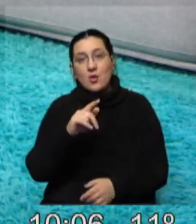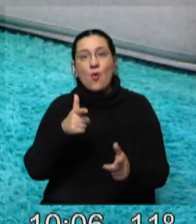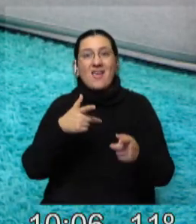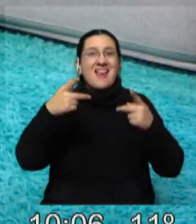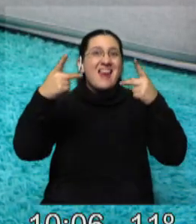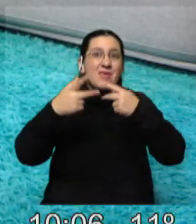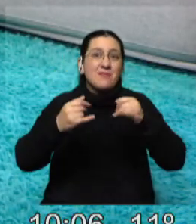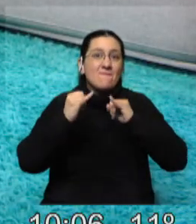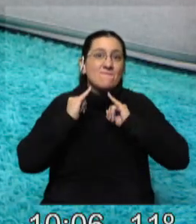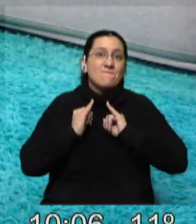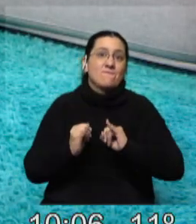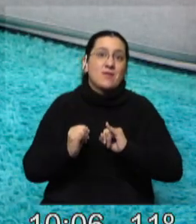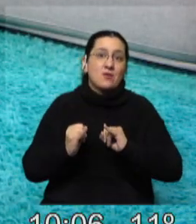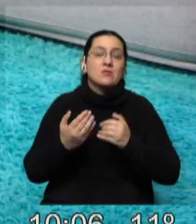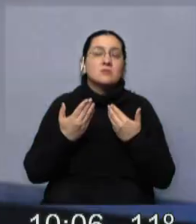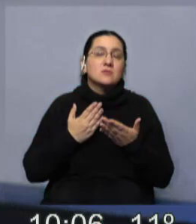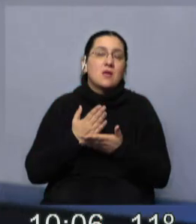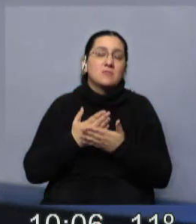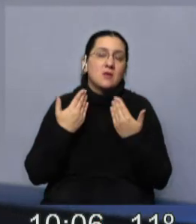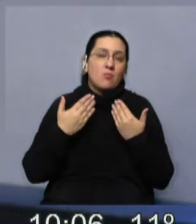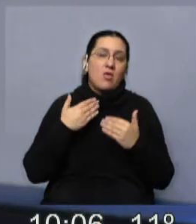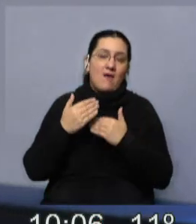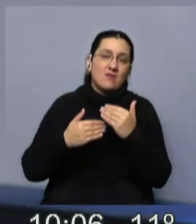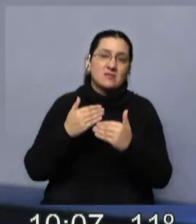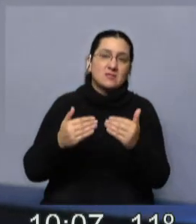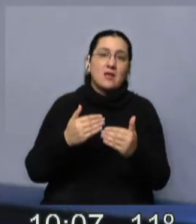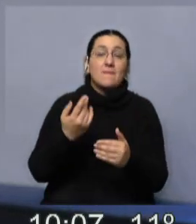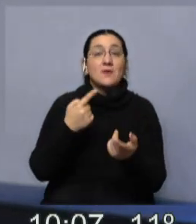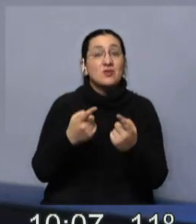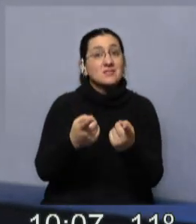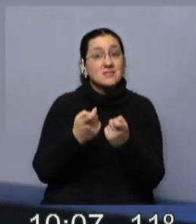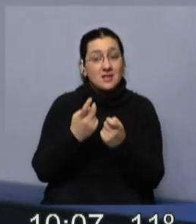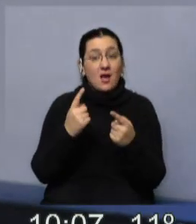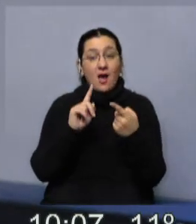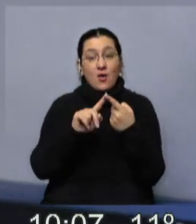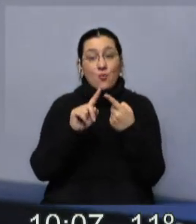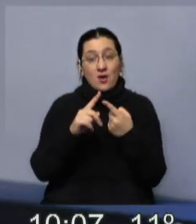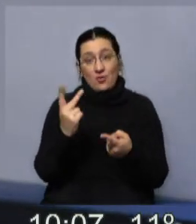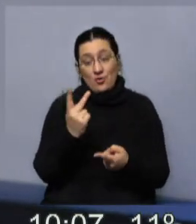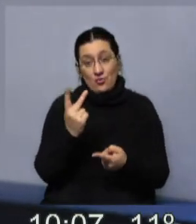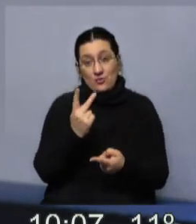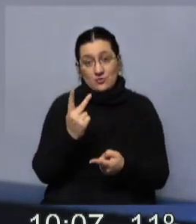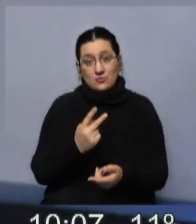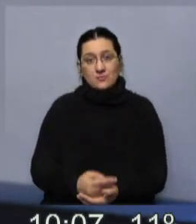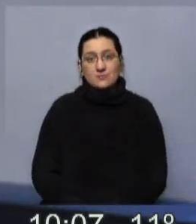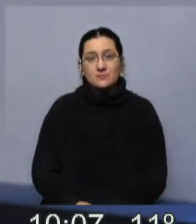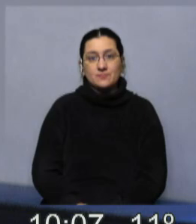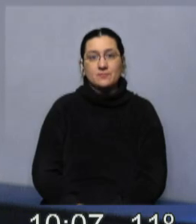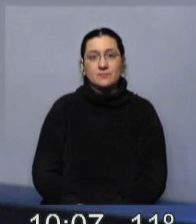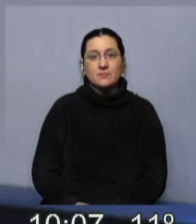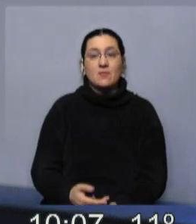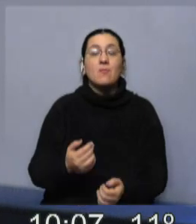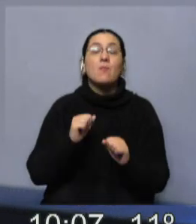puedo ir avanzando. Tiene una graduación, ¿eh? Sí, sí. Tiene una graduación, podés graduarlo para que no apriete. Sí,